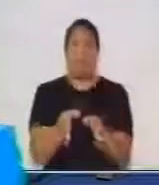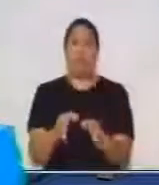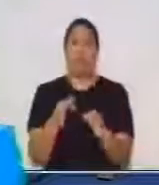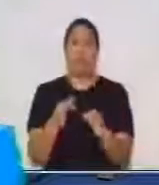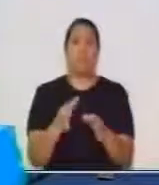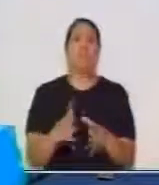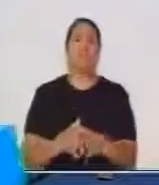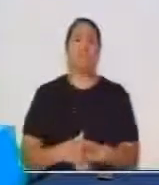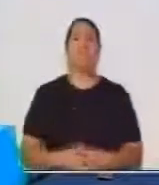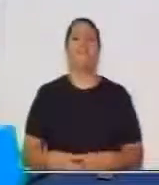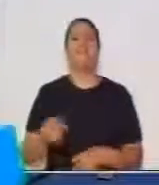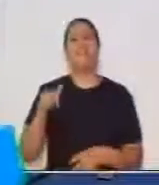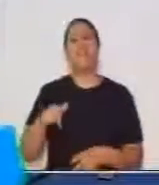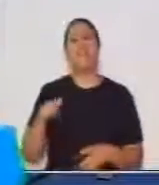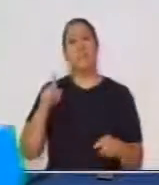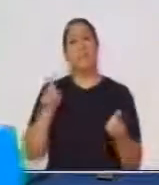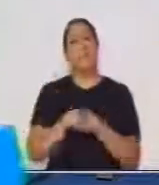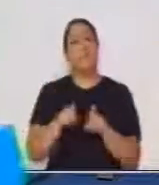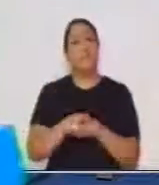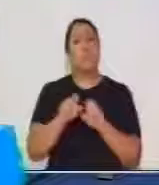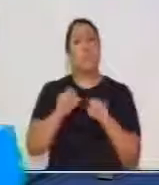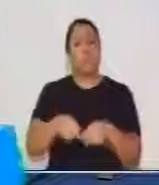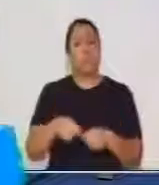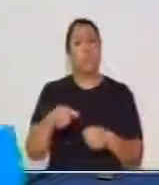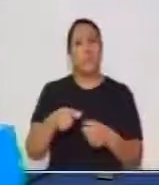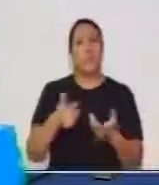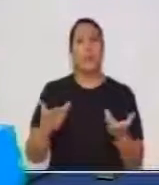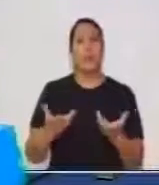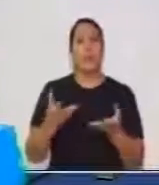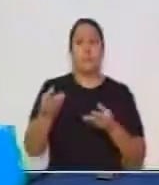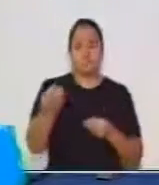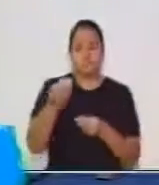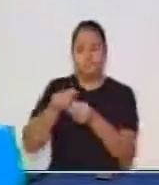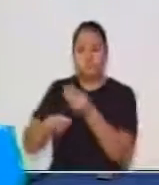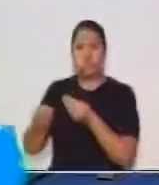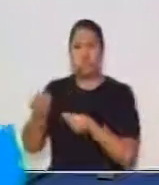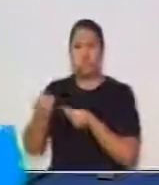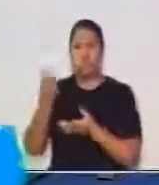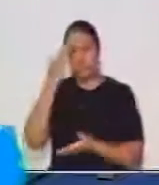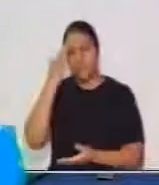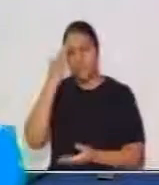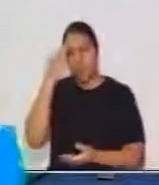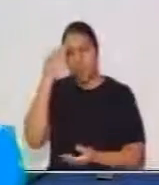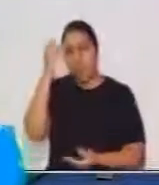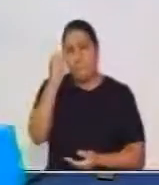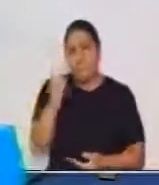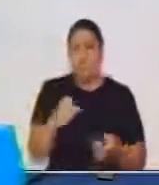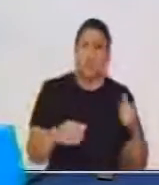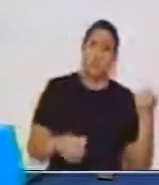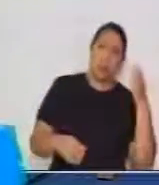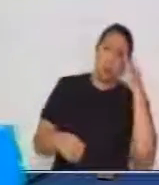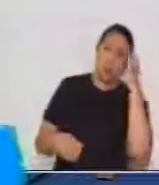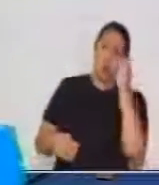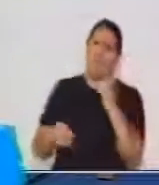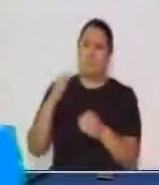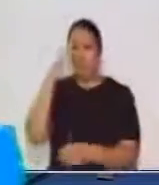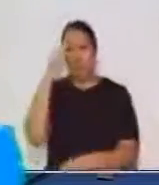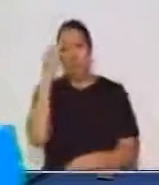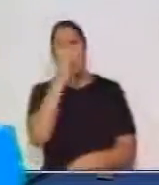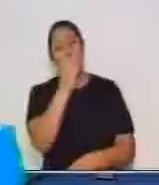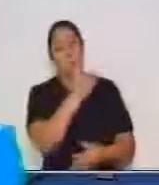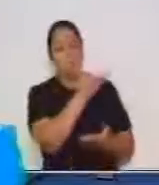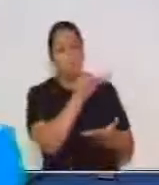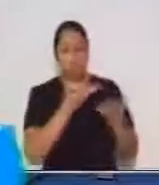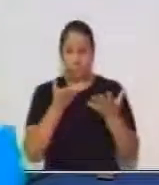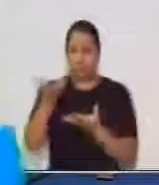también puede darse solamente con el intercambio de conocimientos, que es otro de los objetivos de la mesa